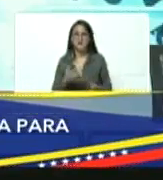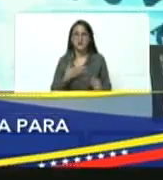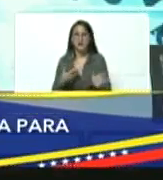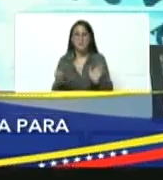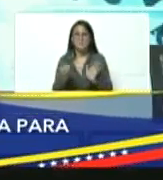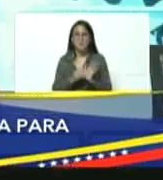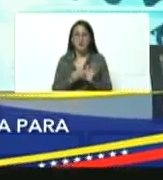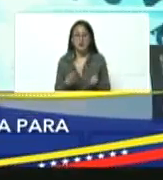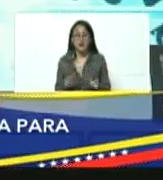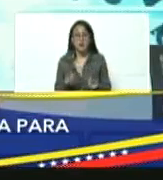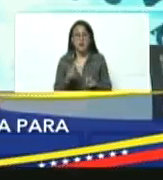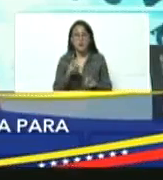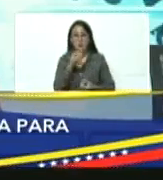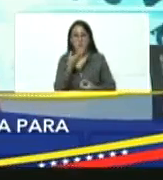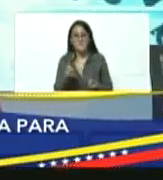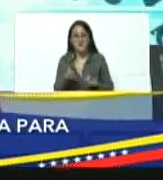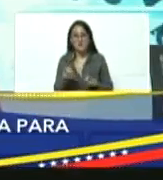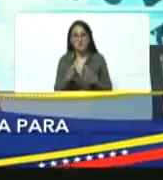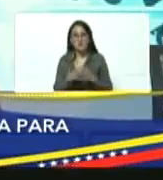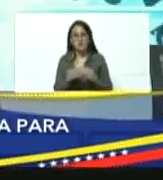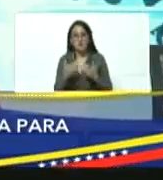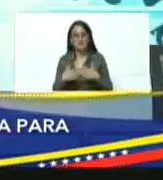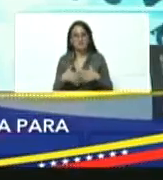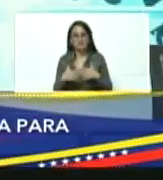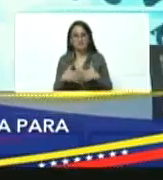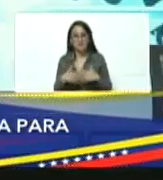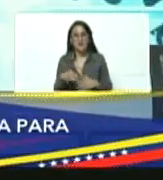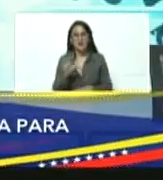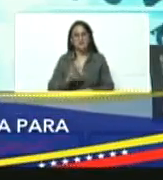a buen precio en todos los mercados de Colombia